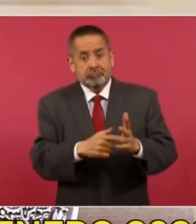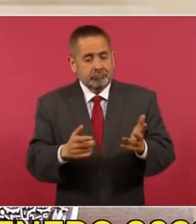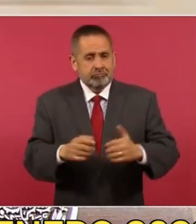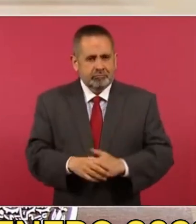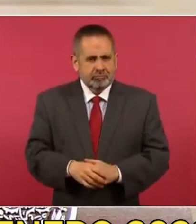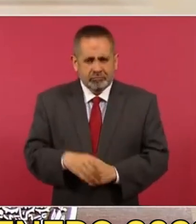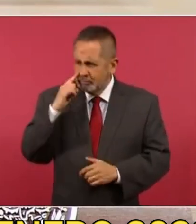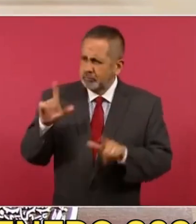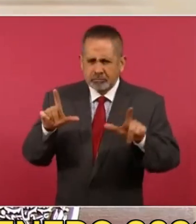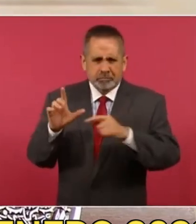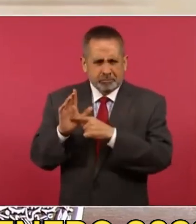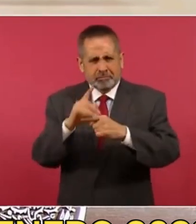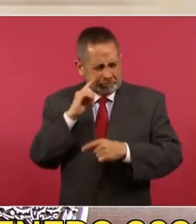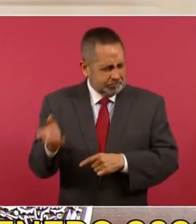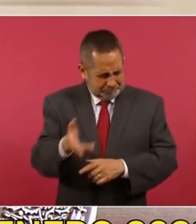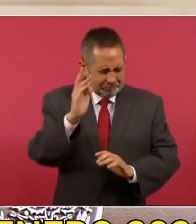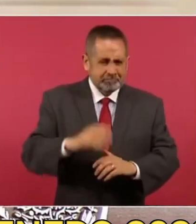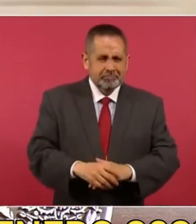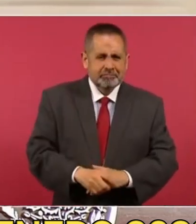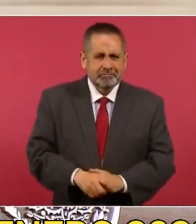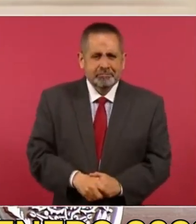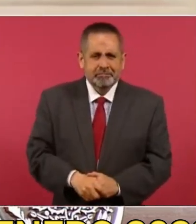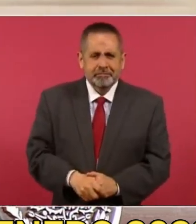Ah, pues ponlo.